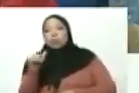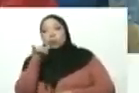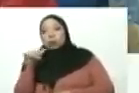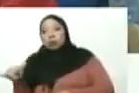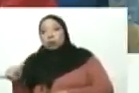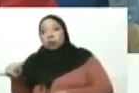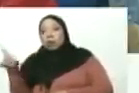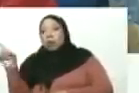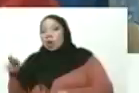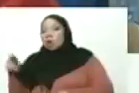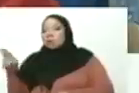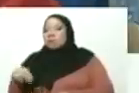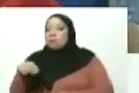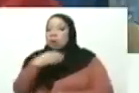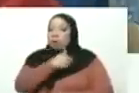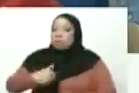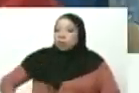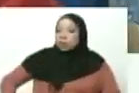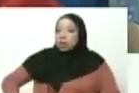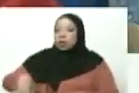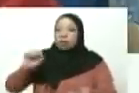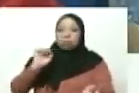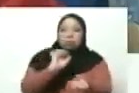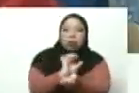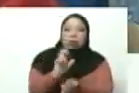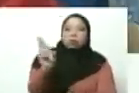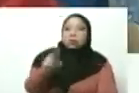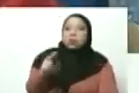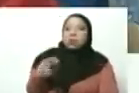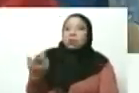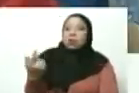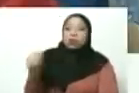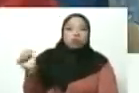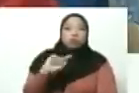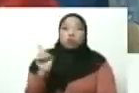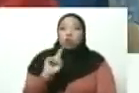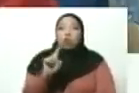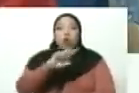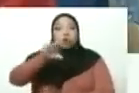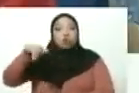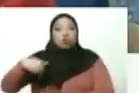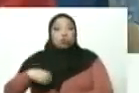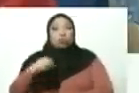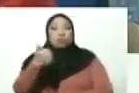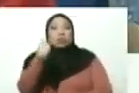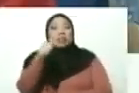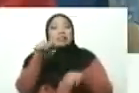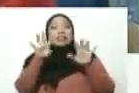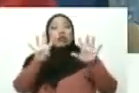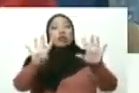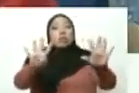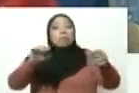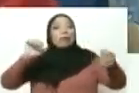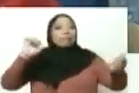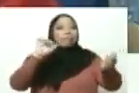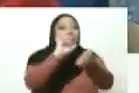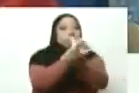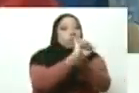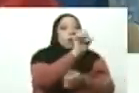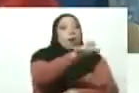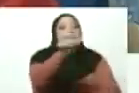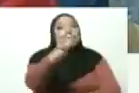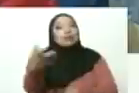que nunca se materializó nosotros solicitamos 19 órdenes de aprensión contra las personas involucradas